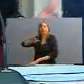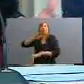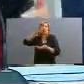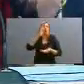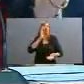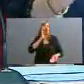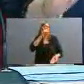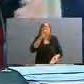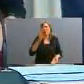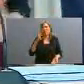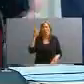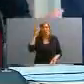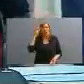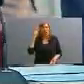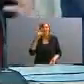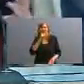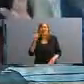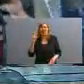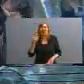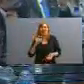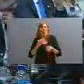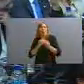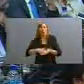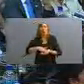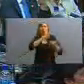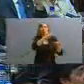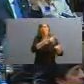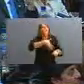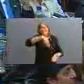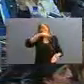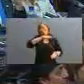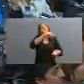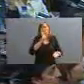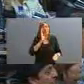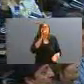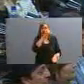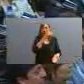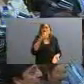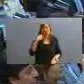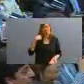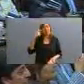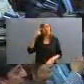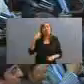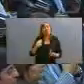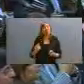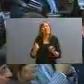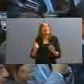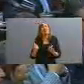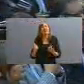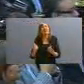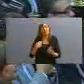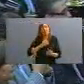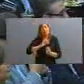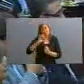creo que suben 80 o 100 causas al año, como una exorbitancia. Por eso creemos necesario, y también enviaremos una ley